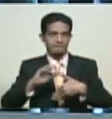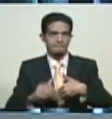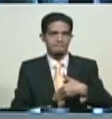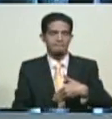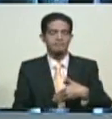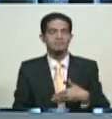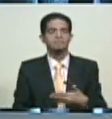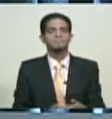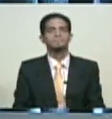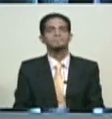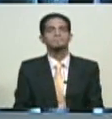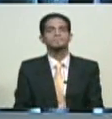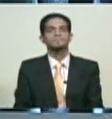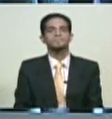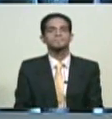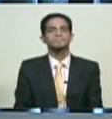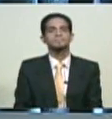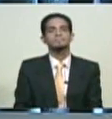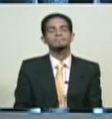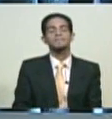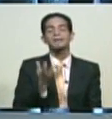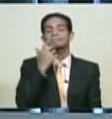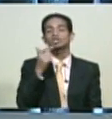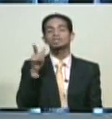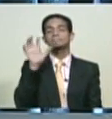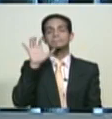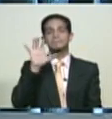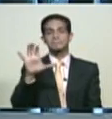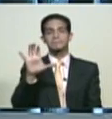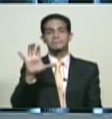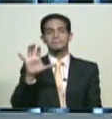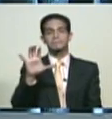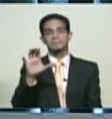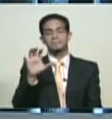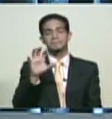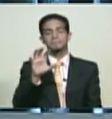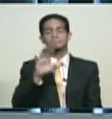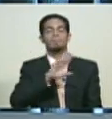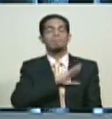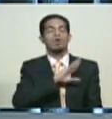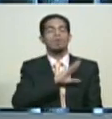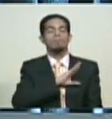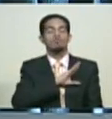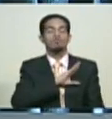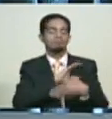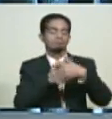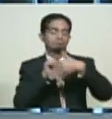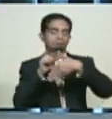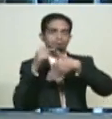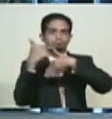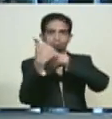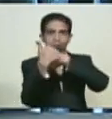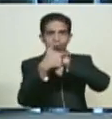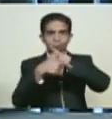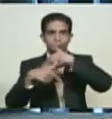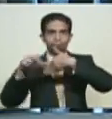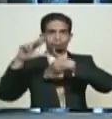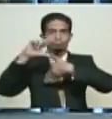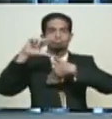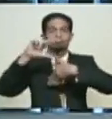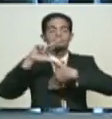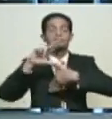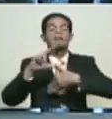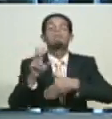y en el caribe somos un país suramericano raíz caribeño latinoamericano con vocación